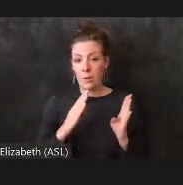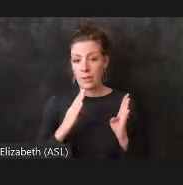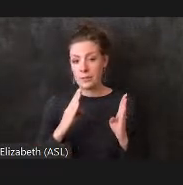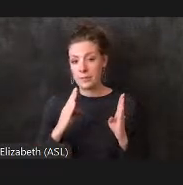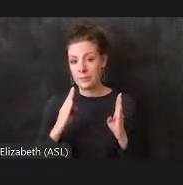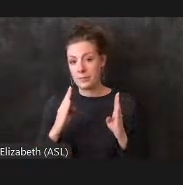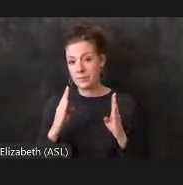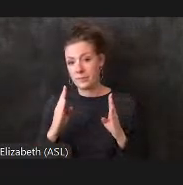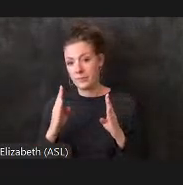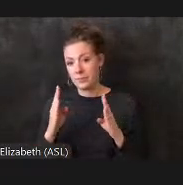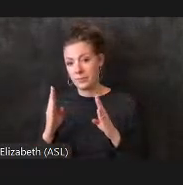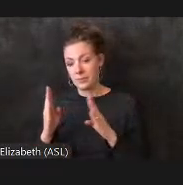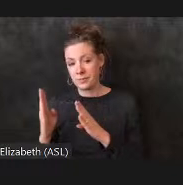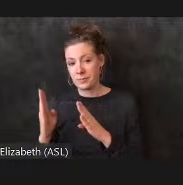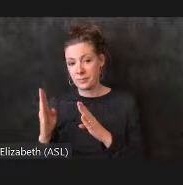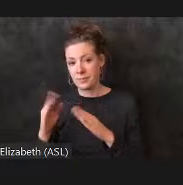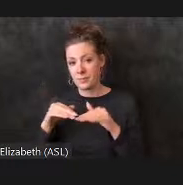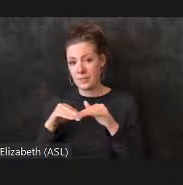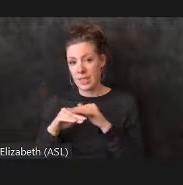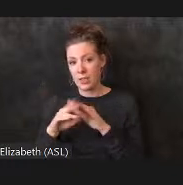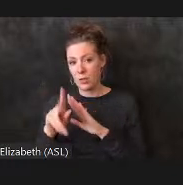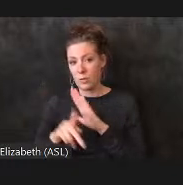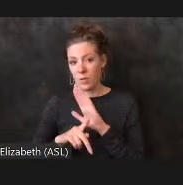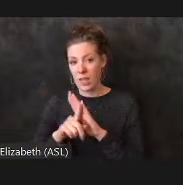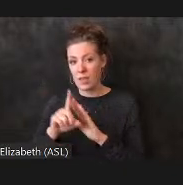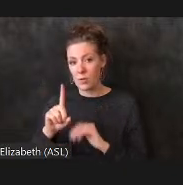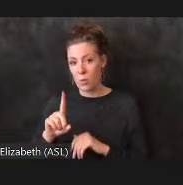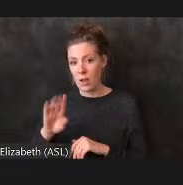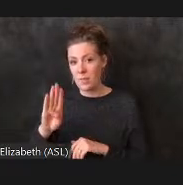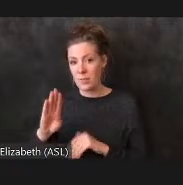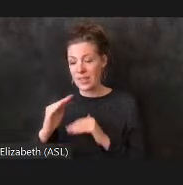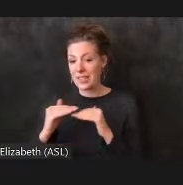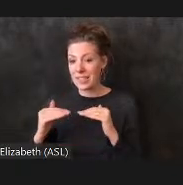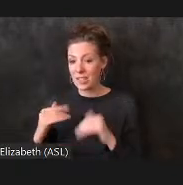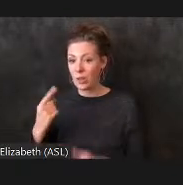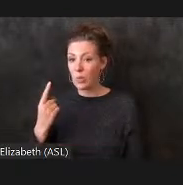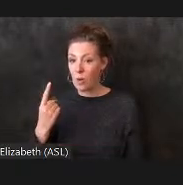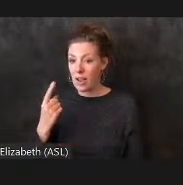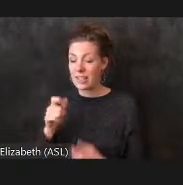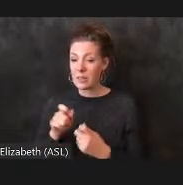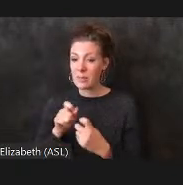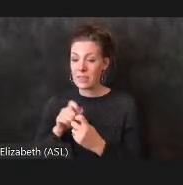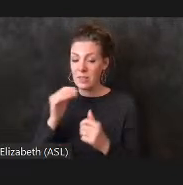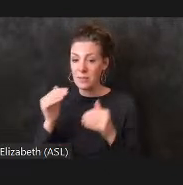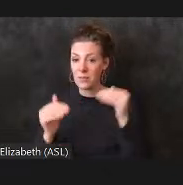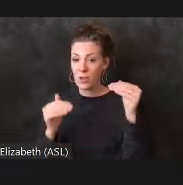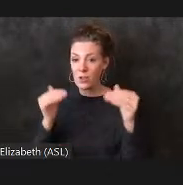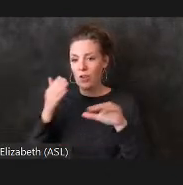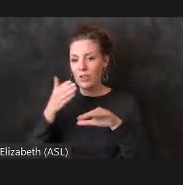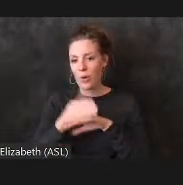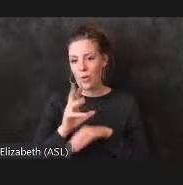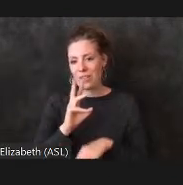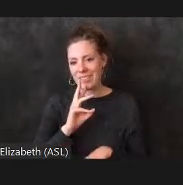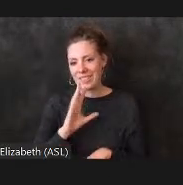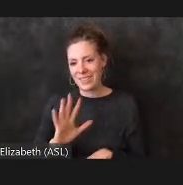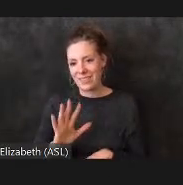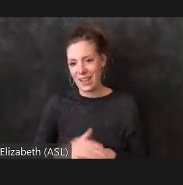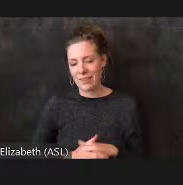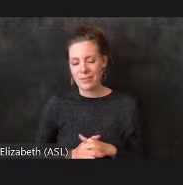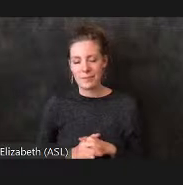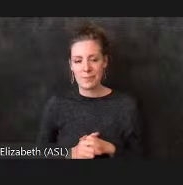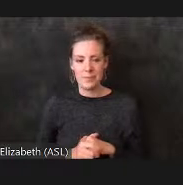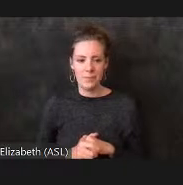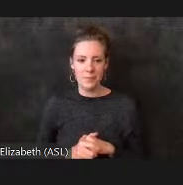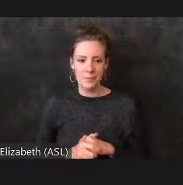goteras 1 y 2, y en la fase 1, que viene